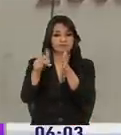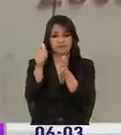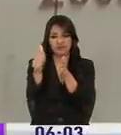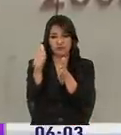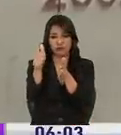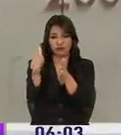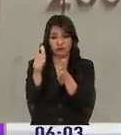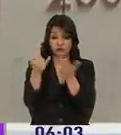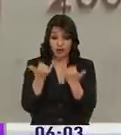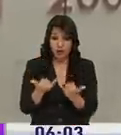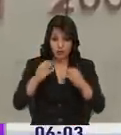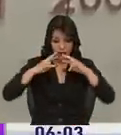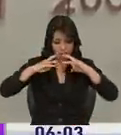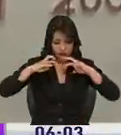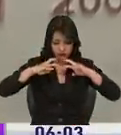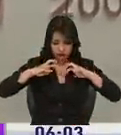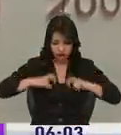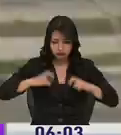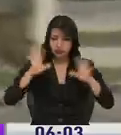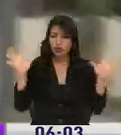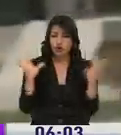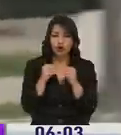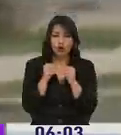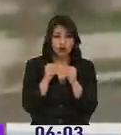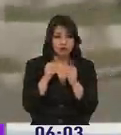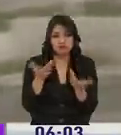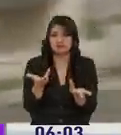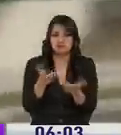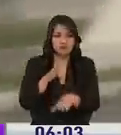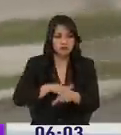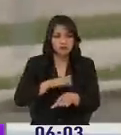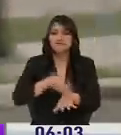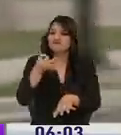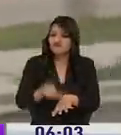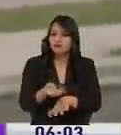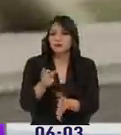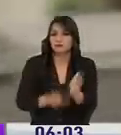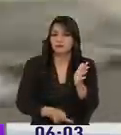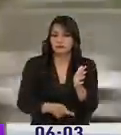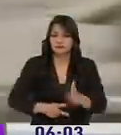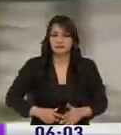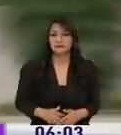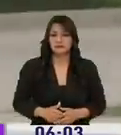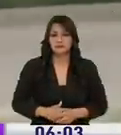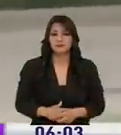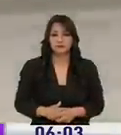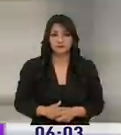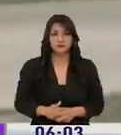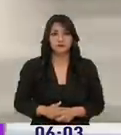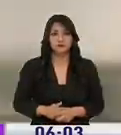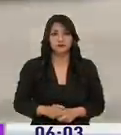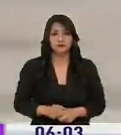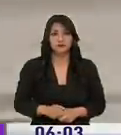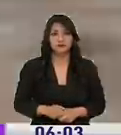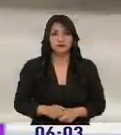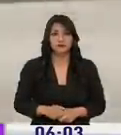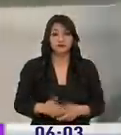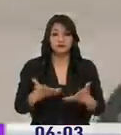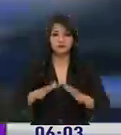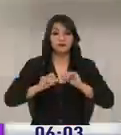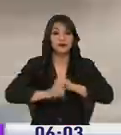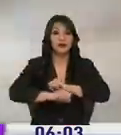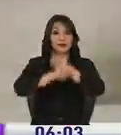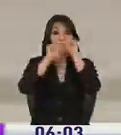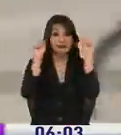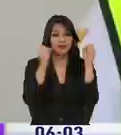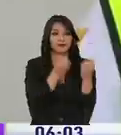hacen los análisis respectivos para determinar las causas del deceso. Ya con lo que esclareció el día,